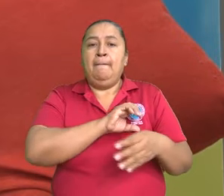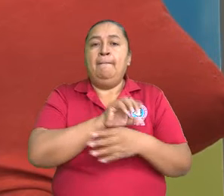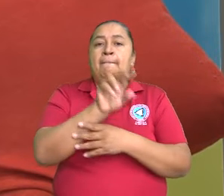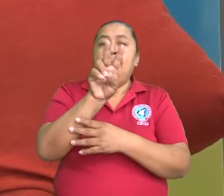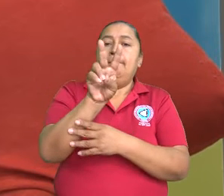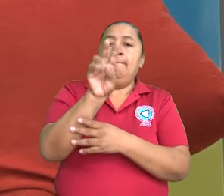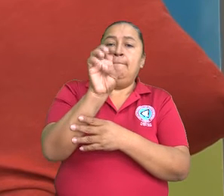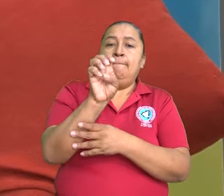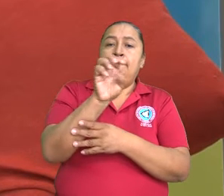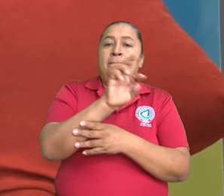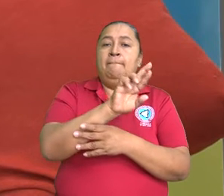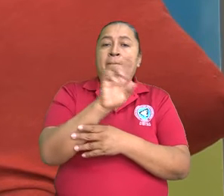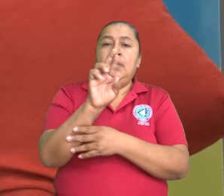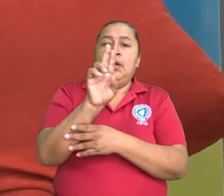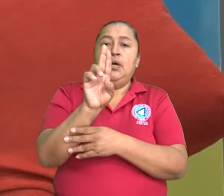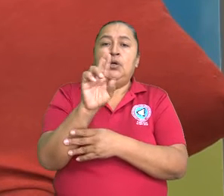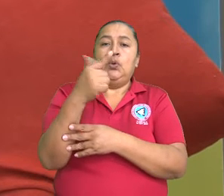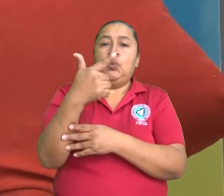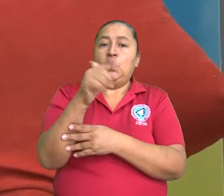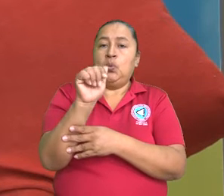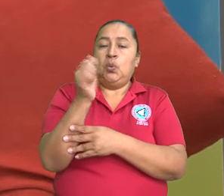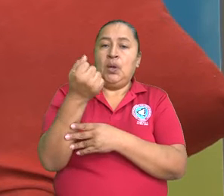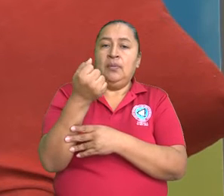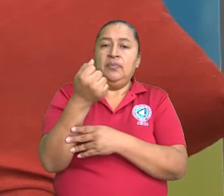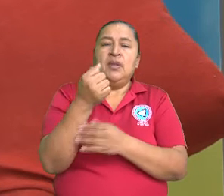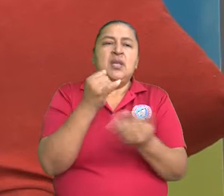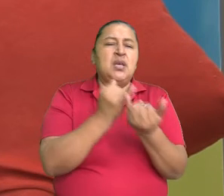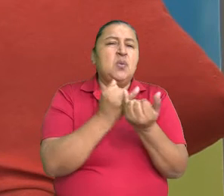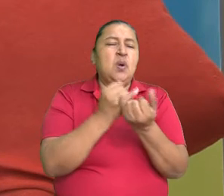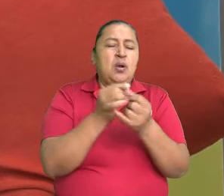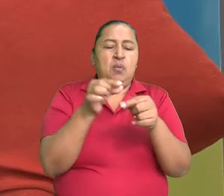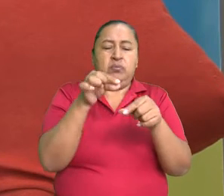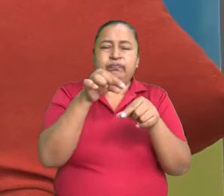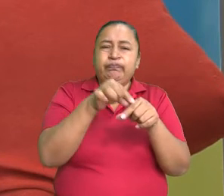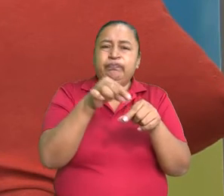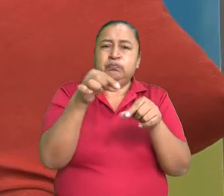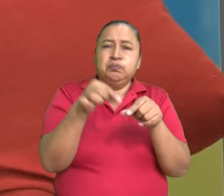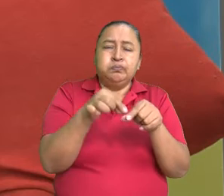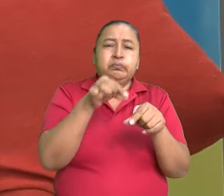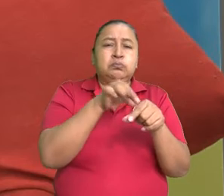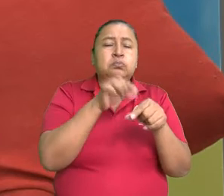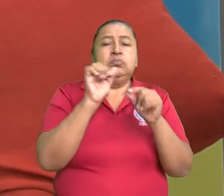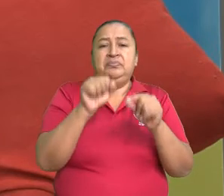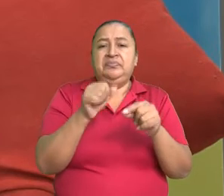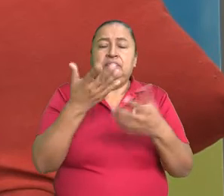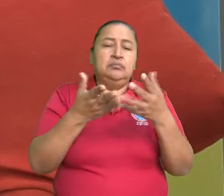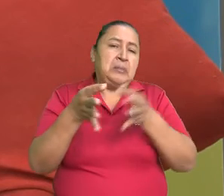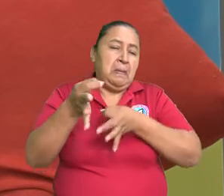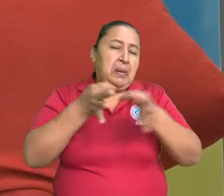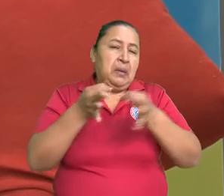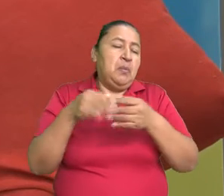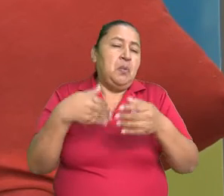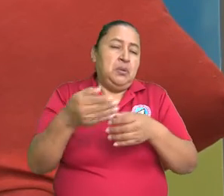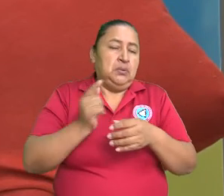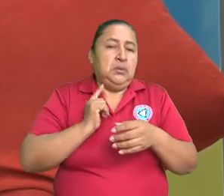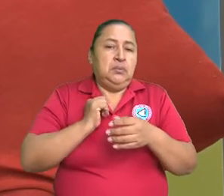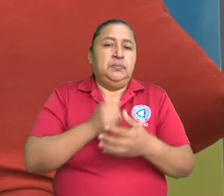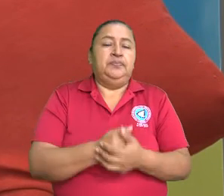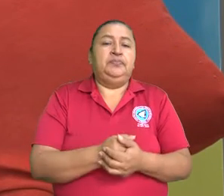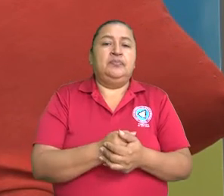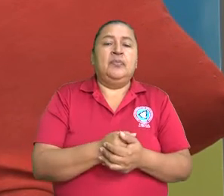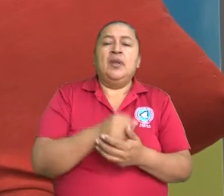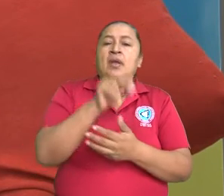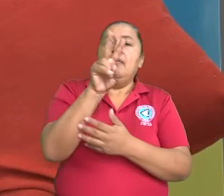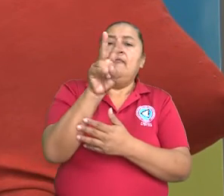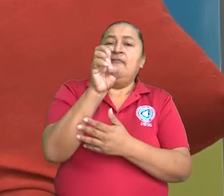verrugas, básicamente que es como la clasificamos y como la describimos cuando la llegamos a encontrar.